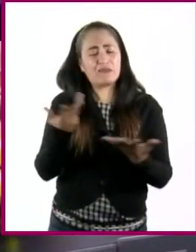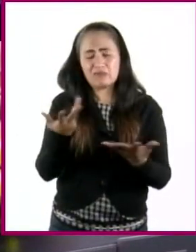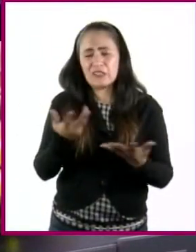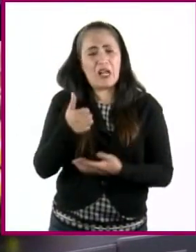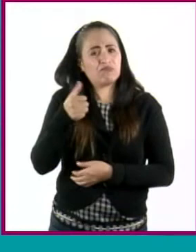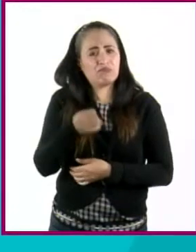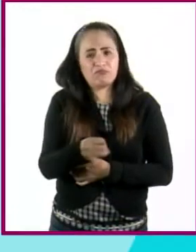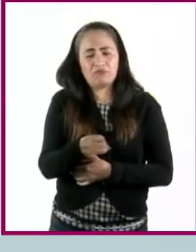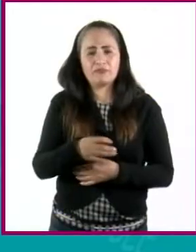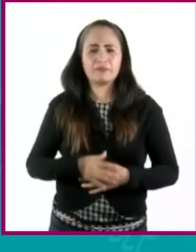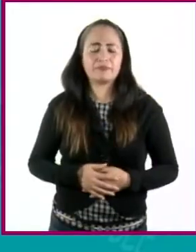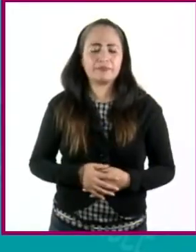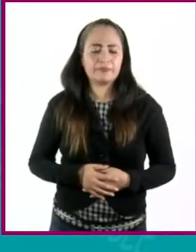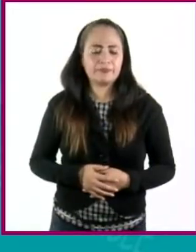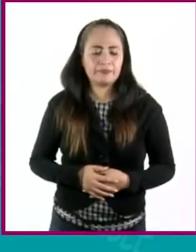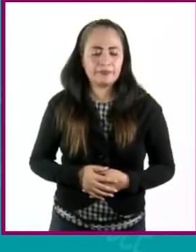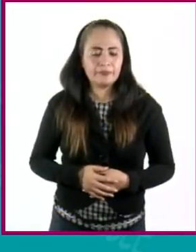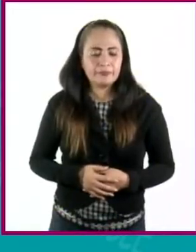Uh-huh.